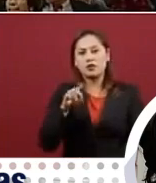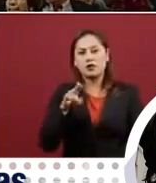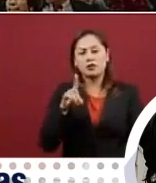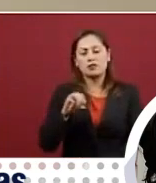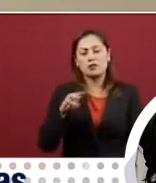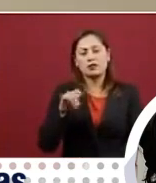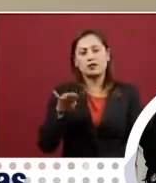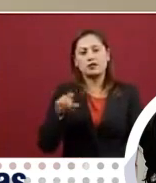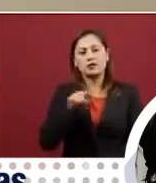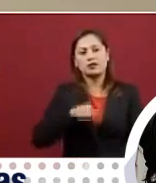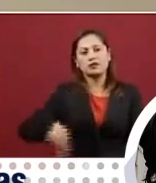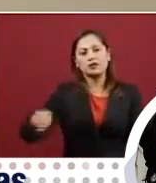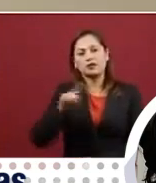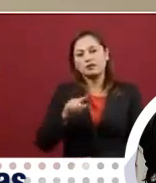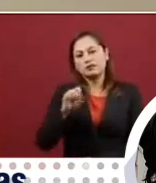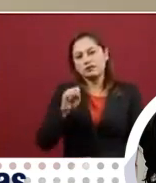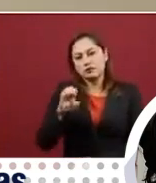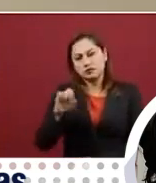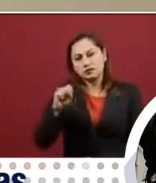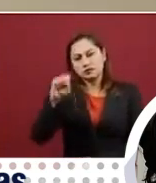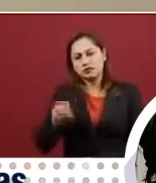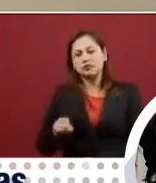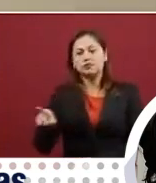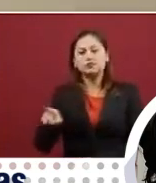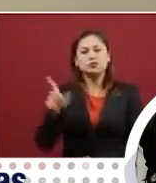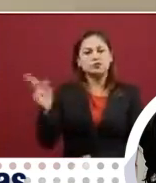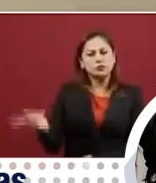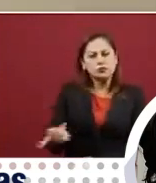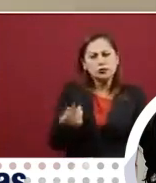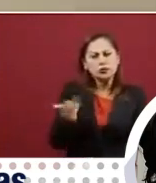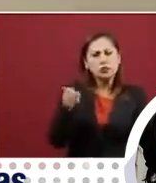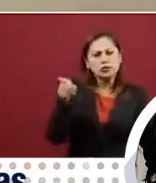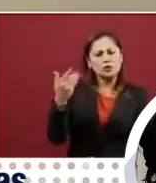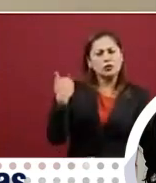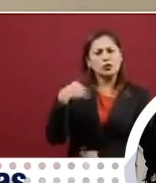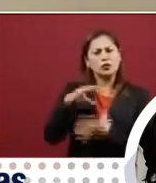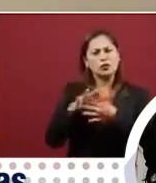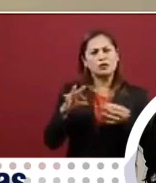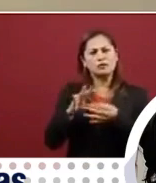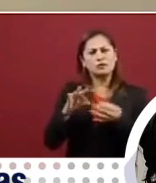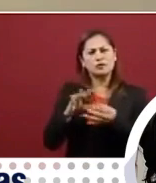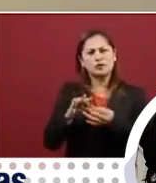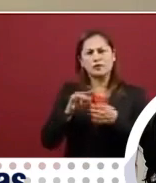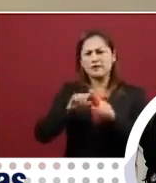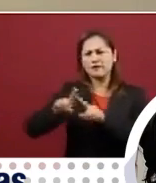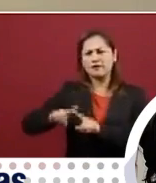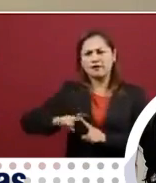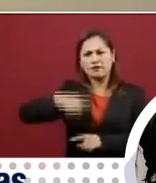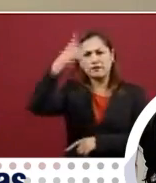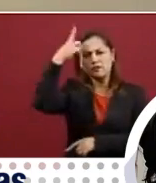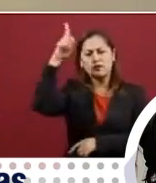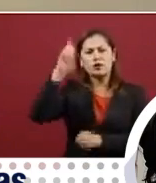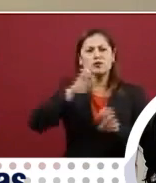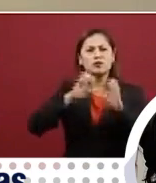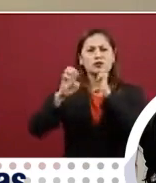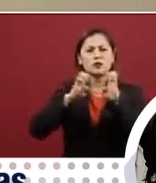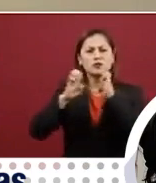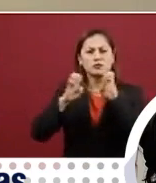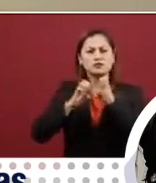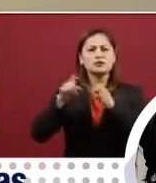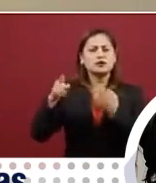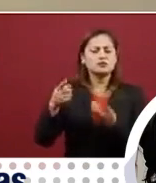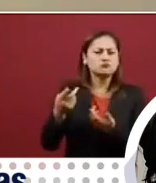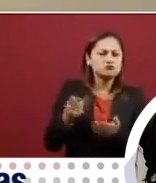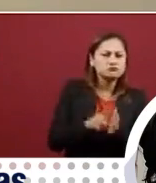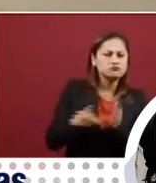un programa completo? Pues no tenemos claridad porque lo que dijo ayer Encinas todavía no es lo